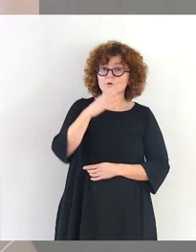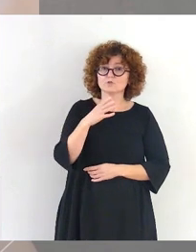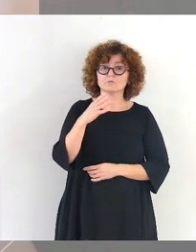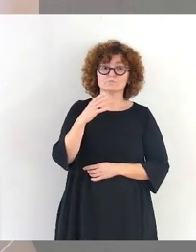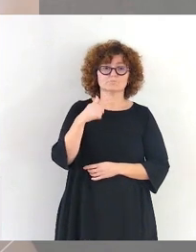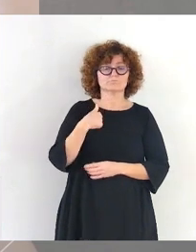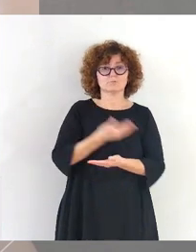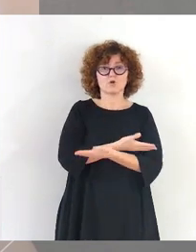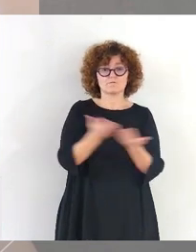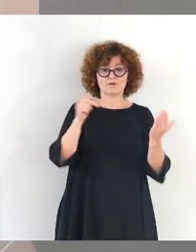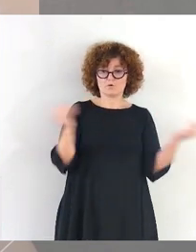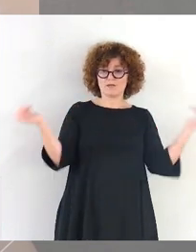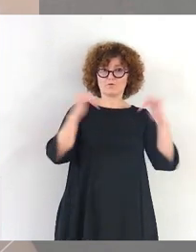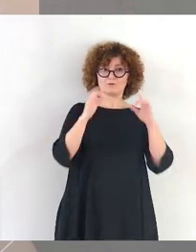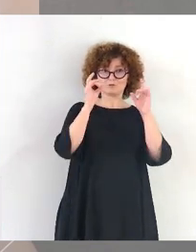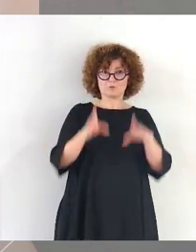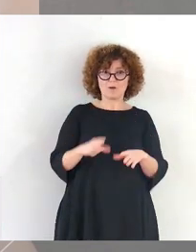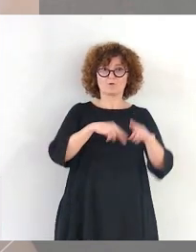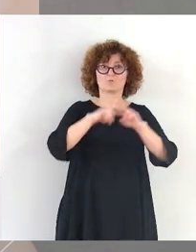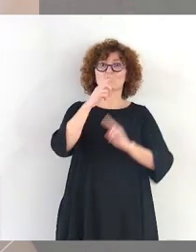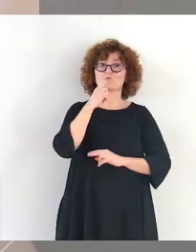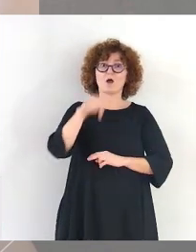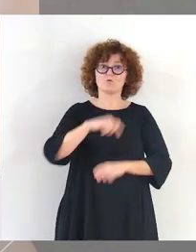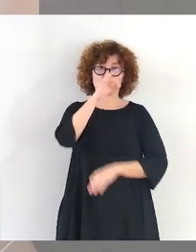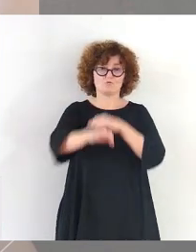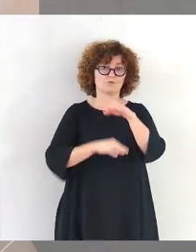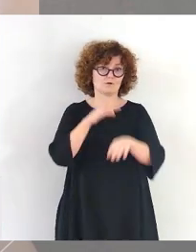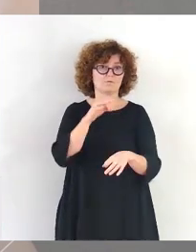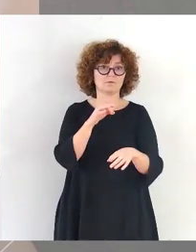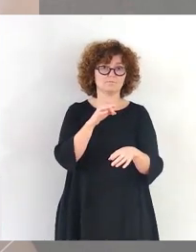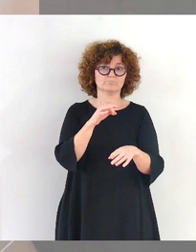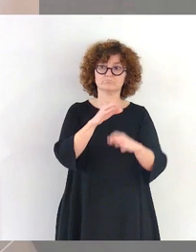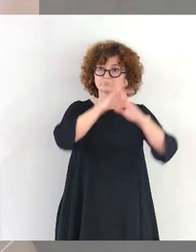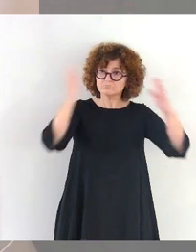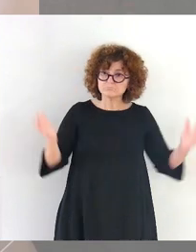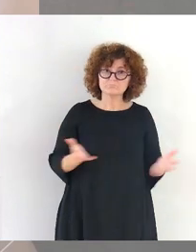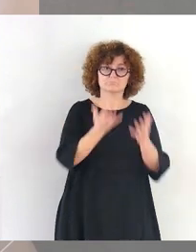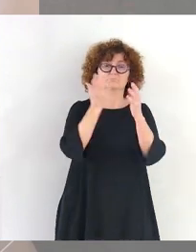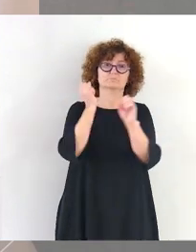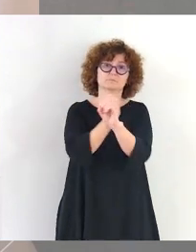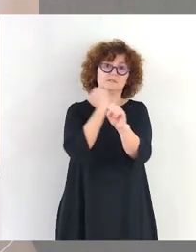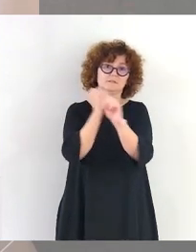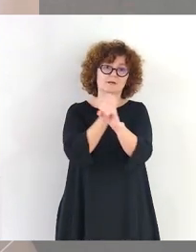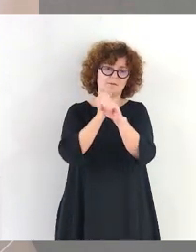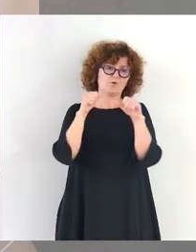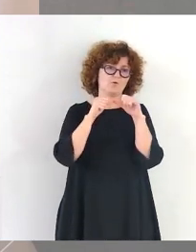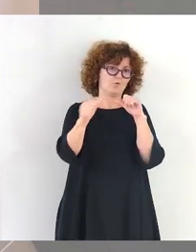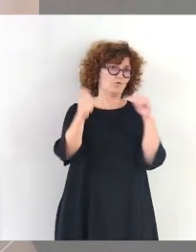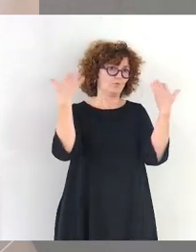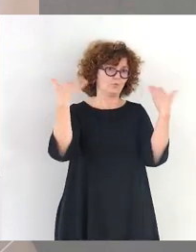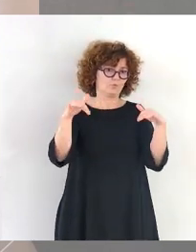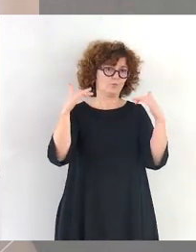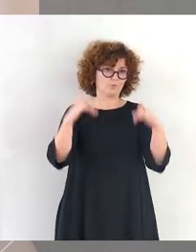como este que ha organizado la fundación Cruz Roja española nos animen en la gran tarea que tenemos por delante que no es